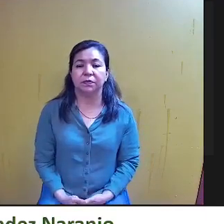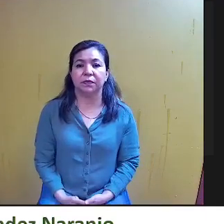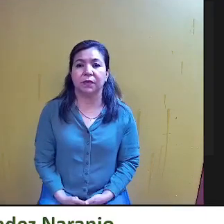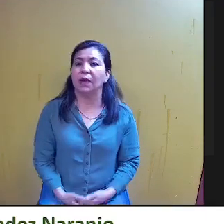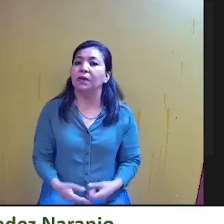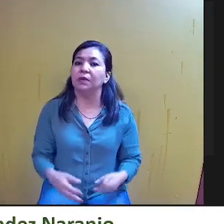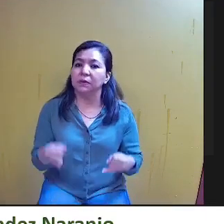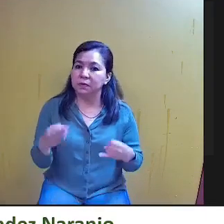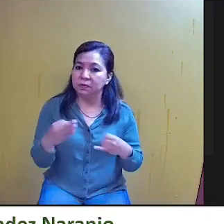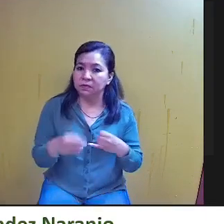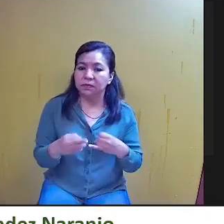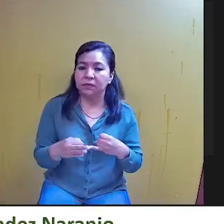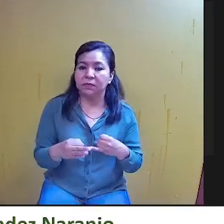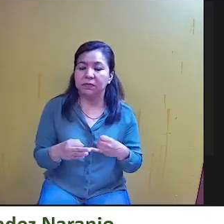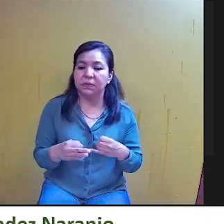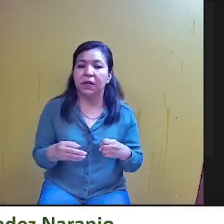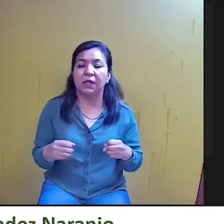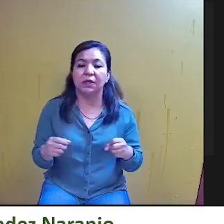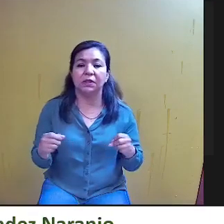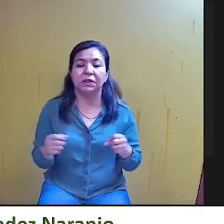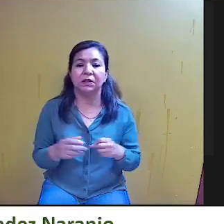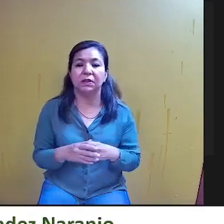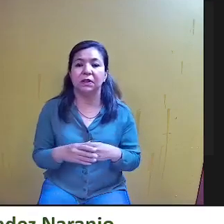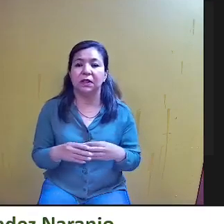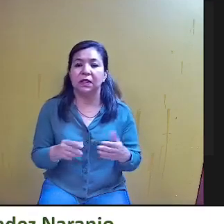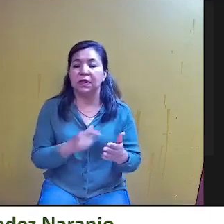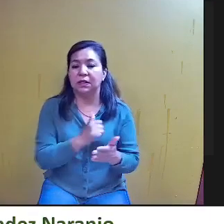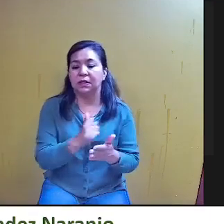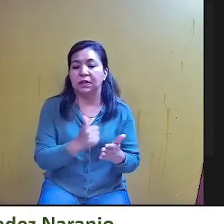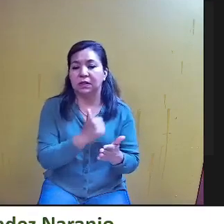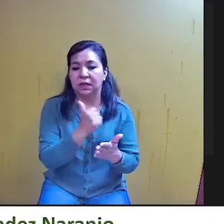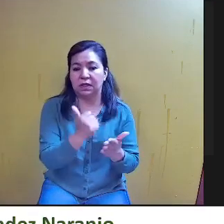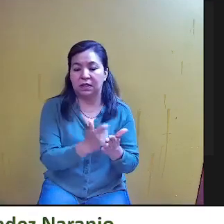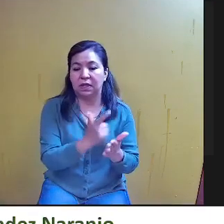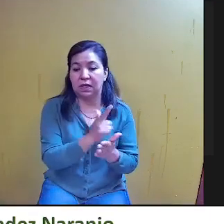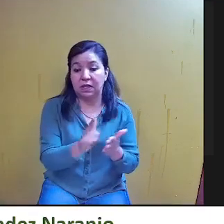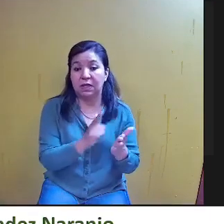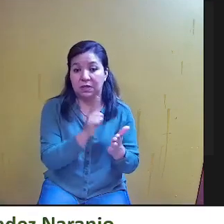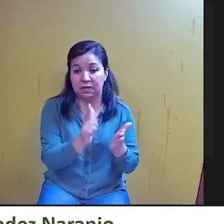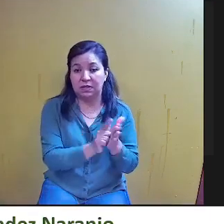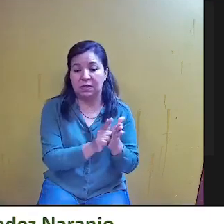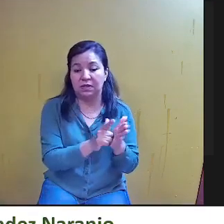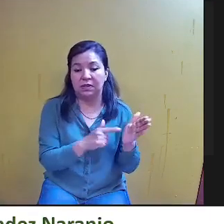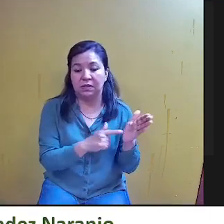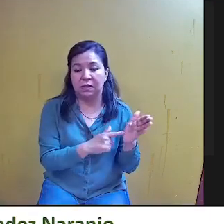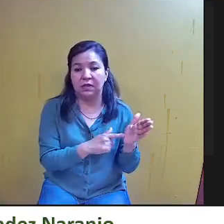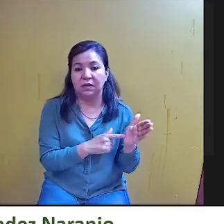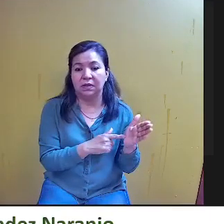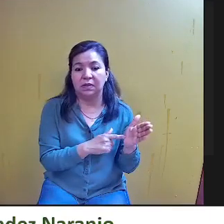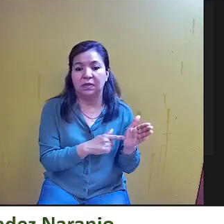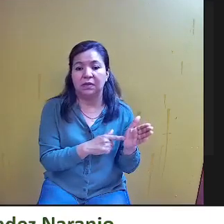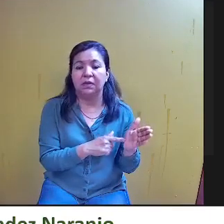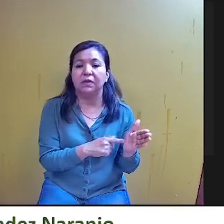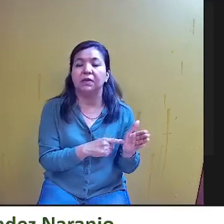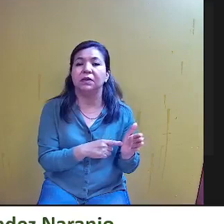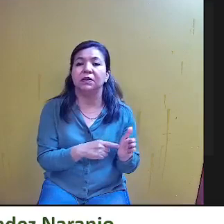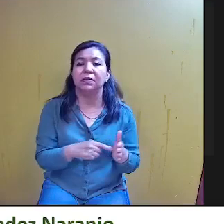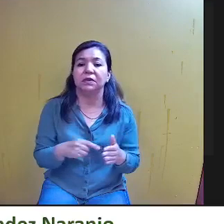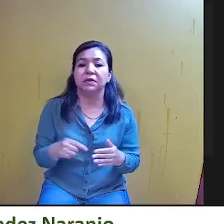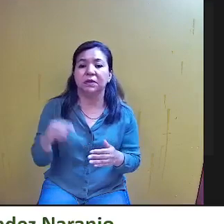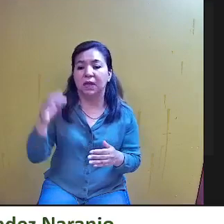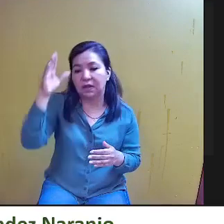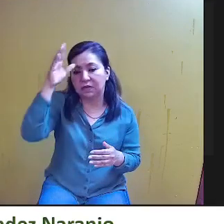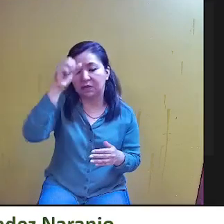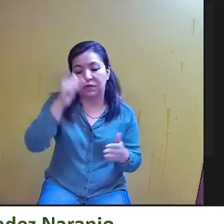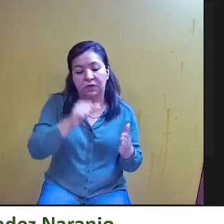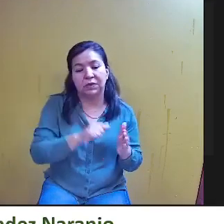Finalmente, respecto al tema de agravios anotado, en el proyecto de la cuenta se propone declararlo fundado, porque la restricción establecida en los